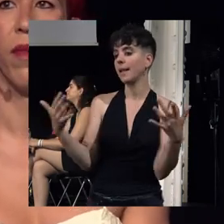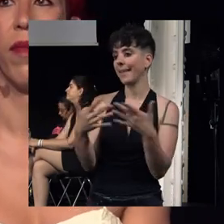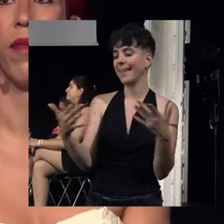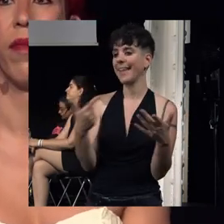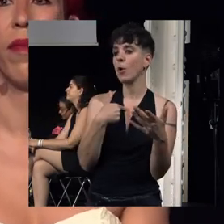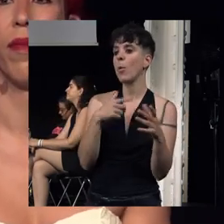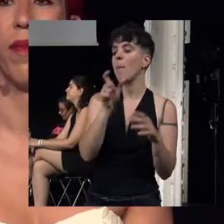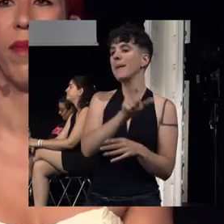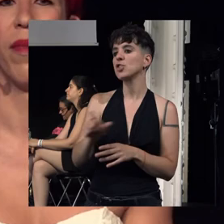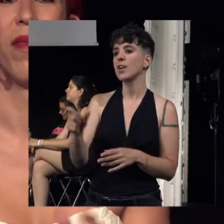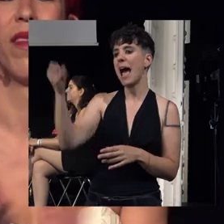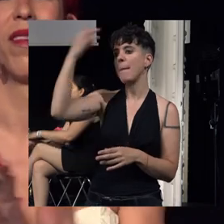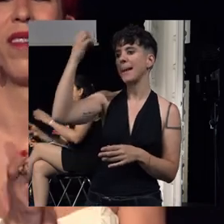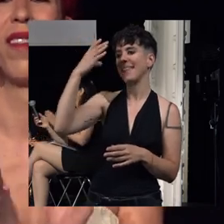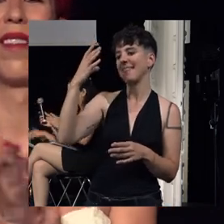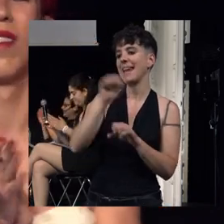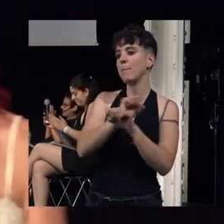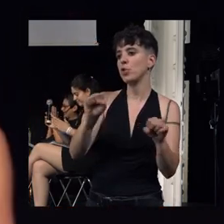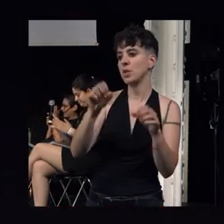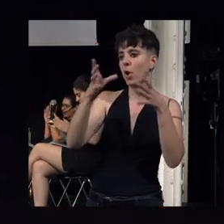ajena. Muchas gracias.